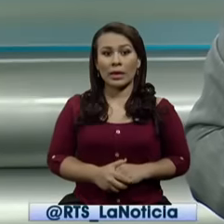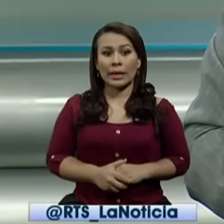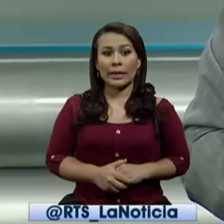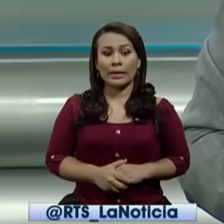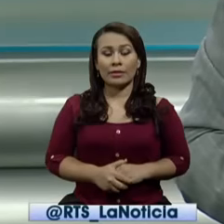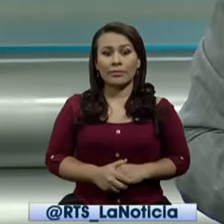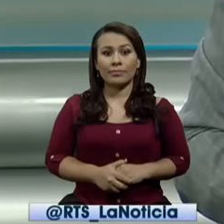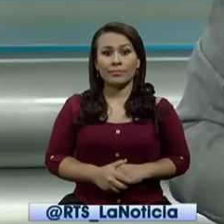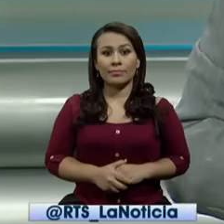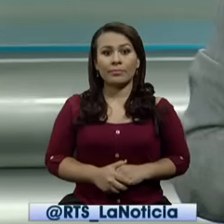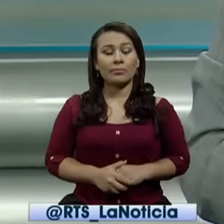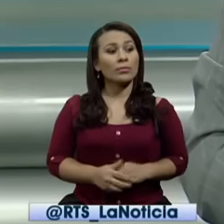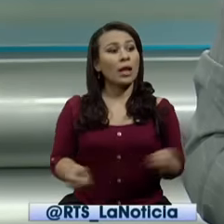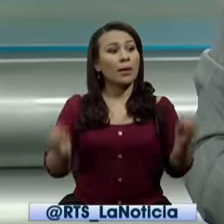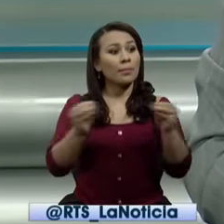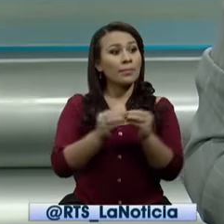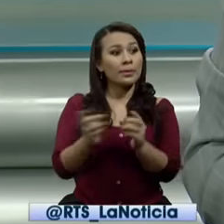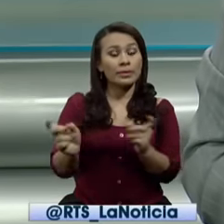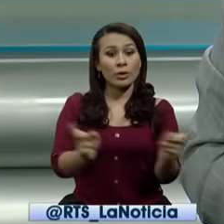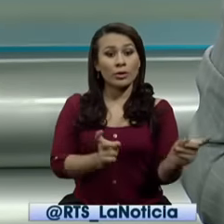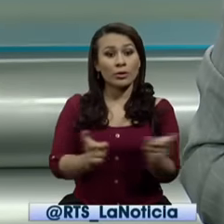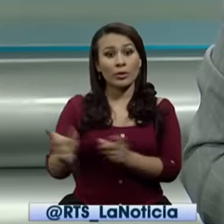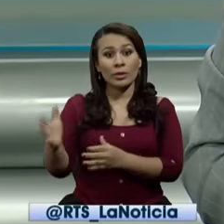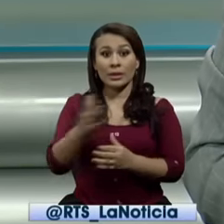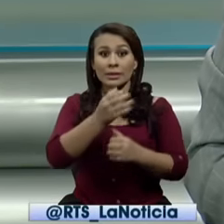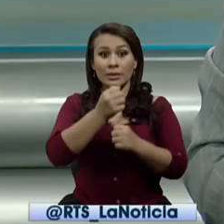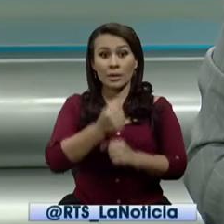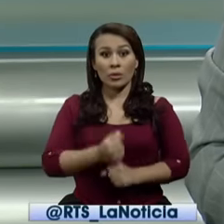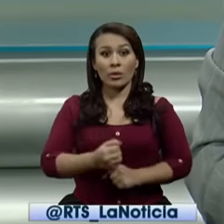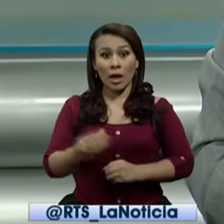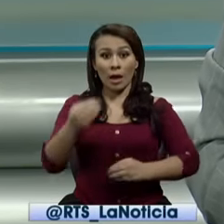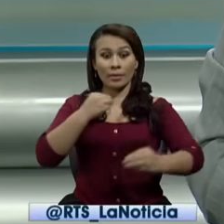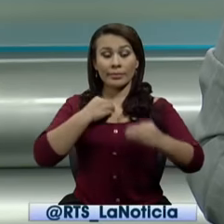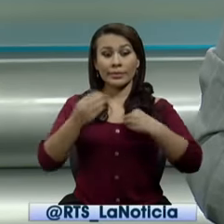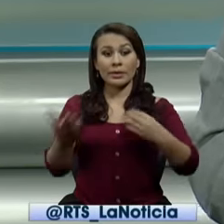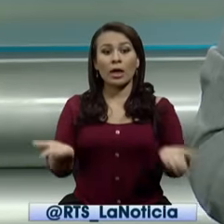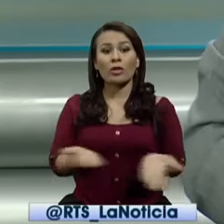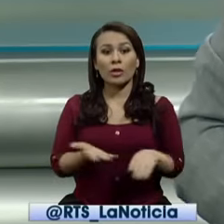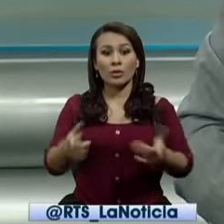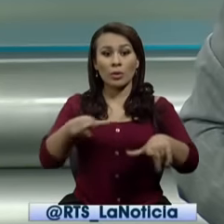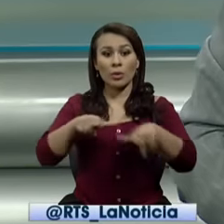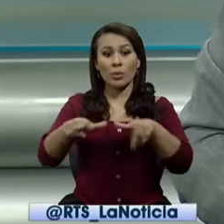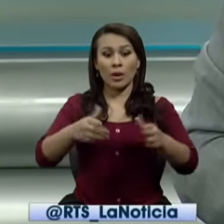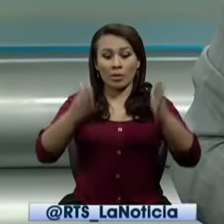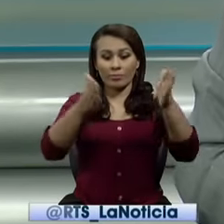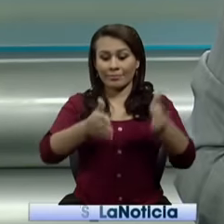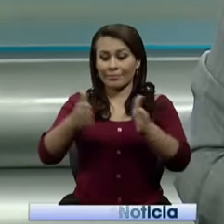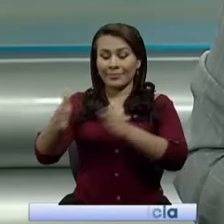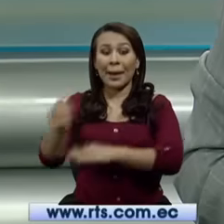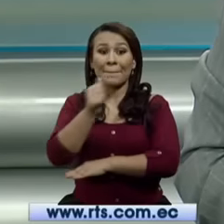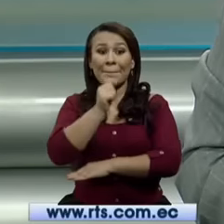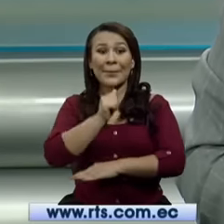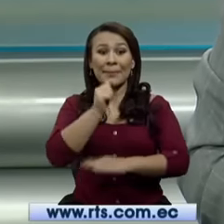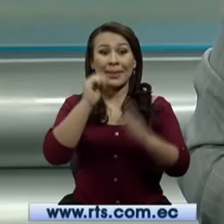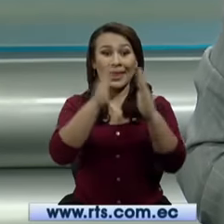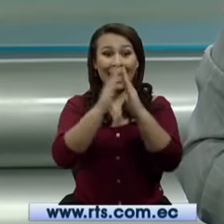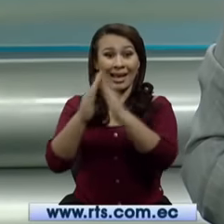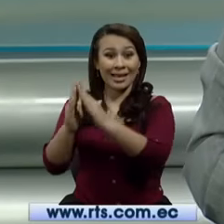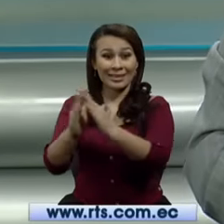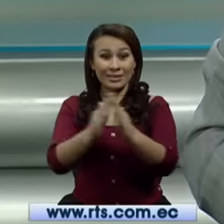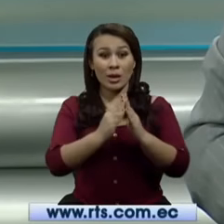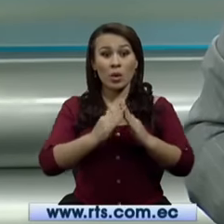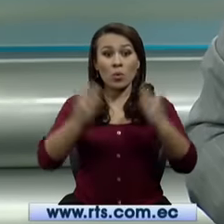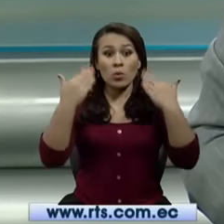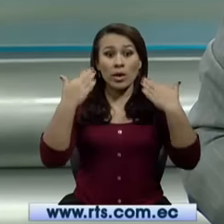Morales mayores medidas de seguridad se han implementado al interior de diversas urbanizaciones de Guayaquil de Guayaquil y